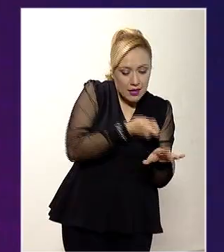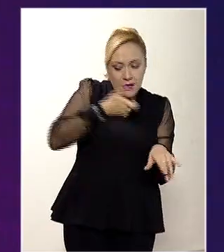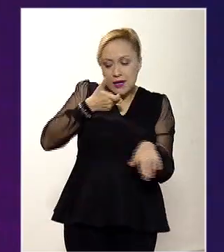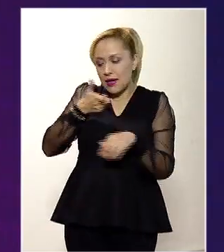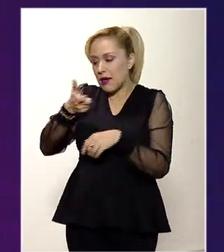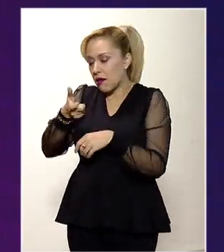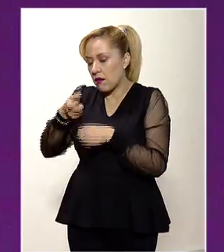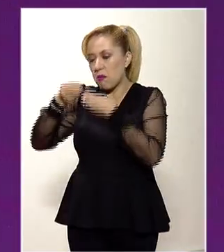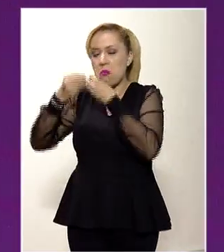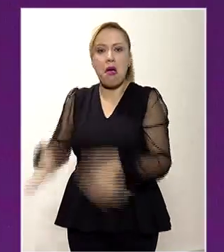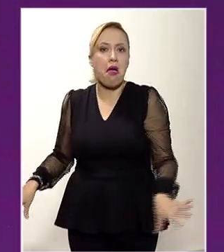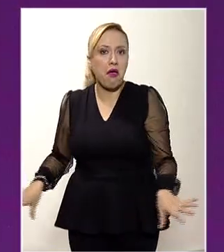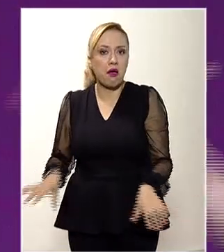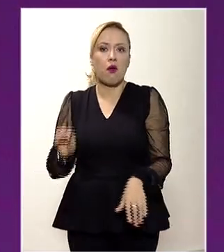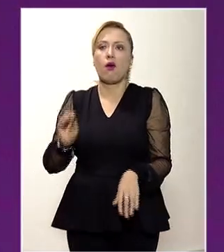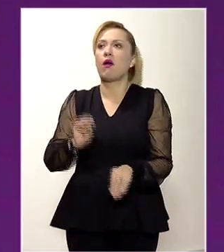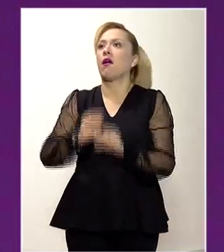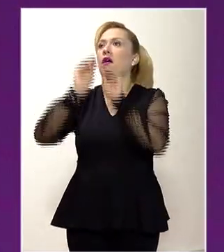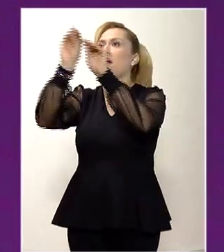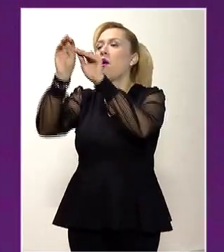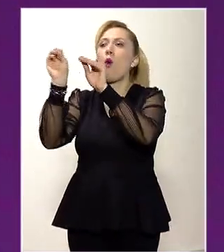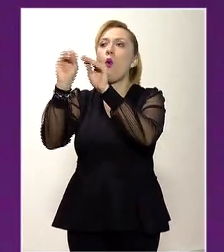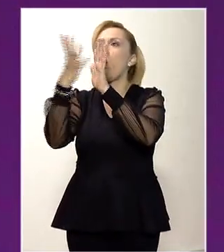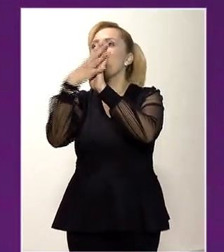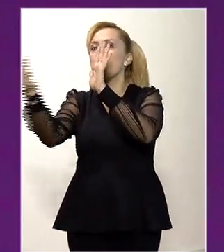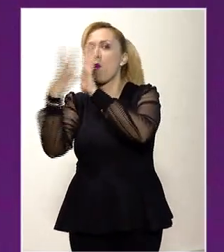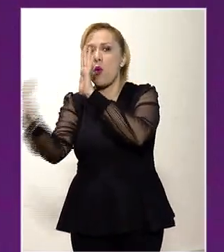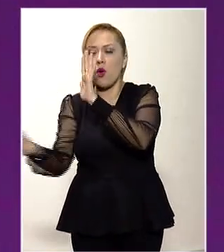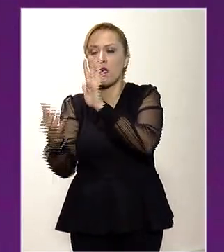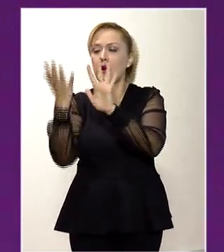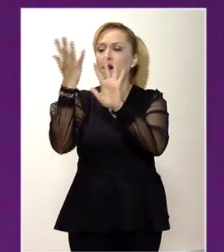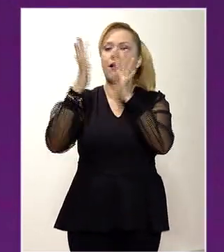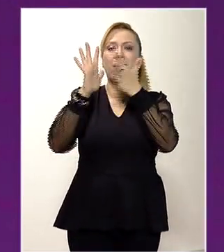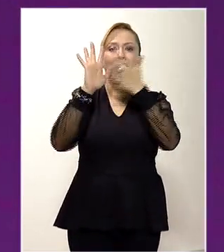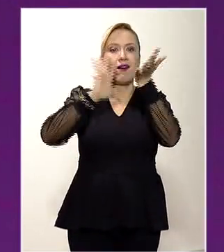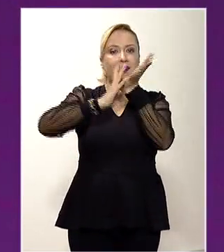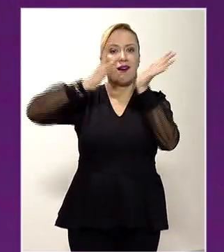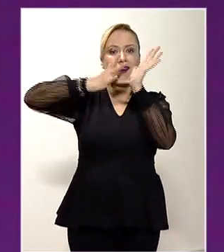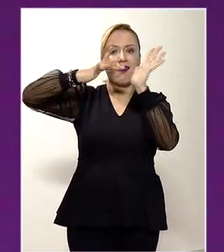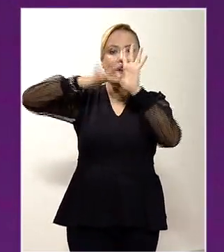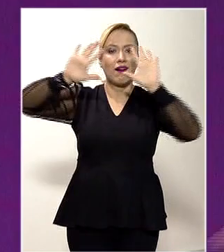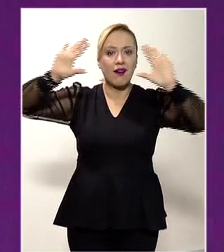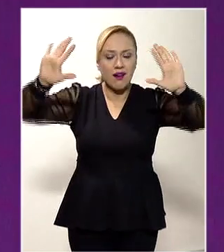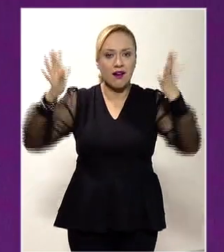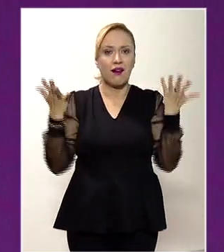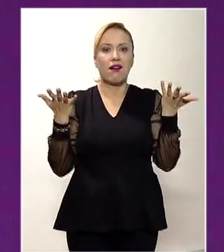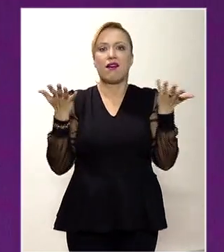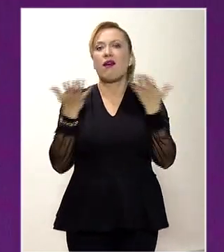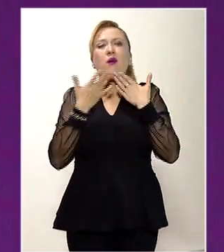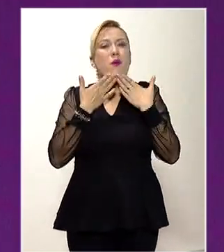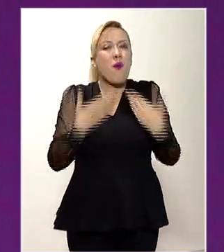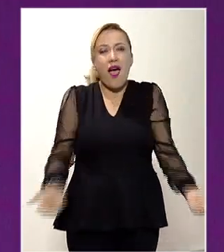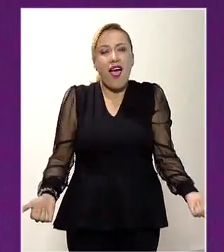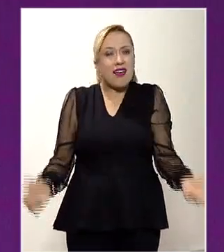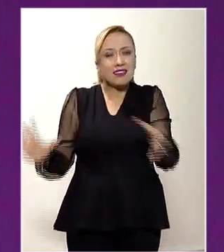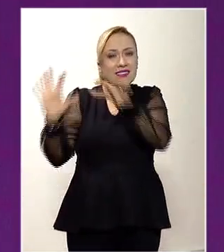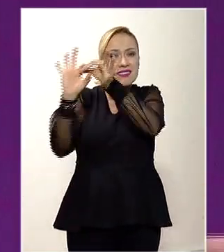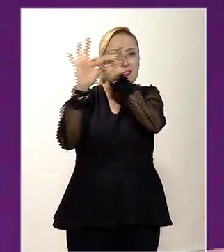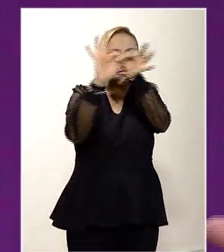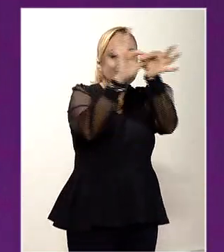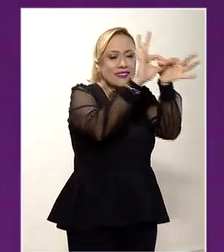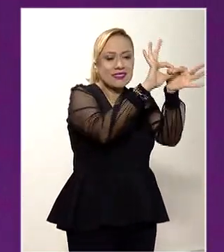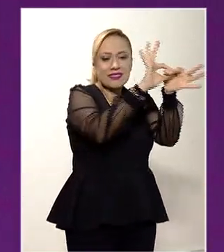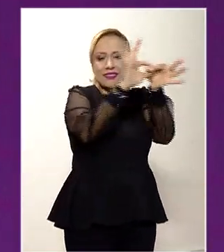ADN y las pierden, las mandan a cargar a otra base y no se cargan. Las bases estatales y las bases federales son incompatibles. No tenemos una base homologada a